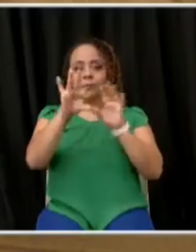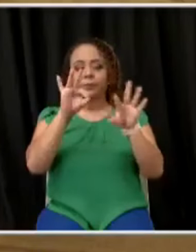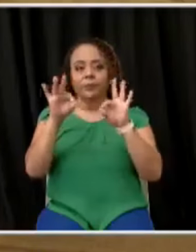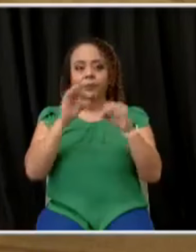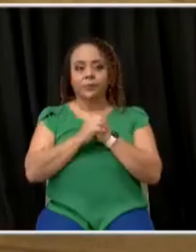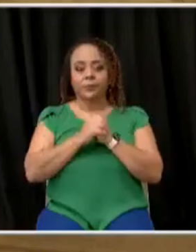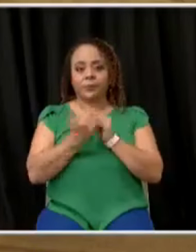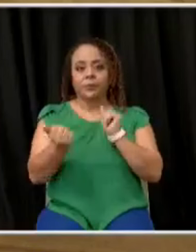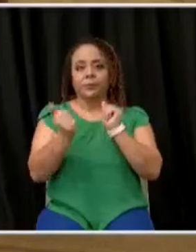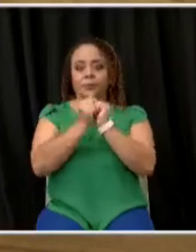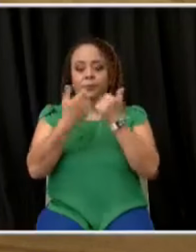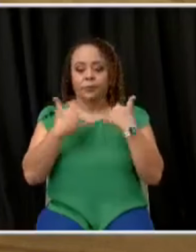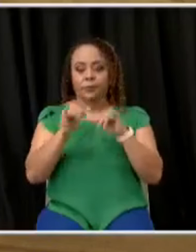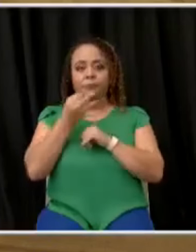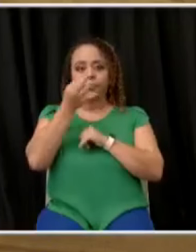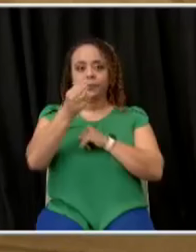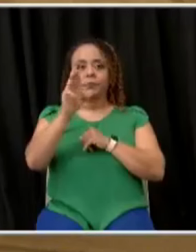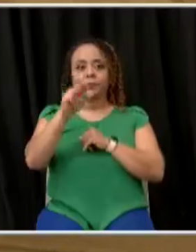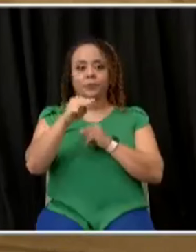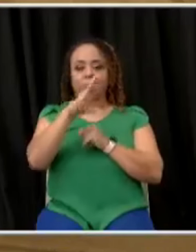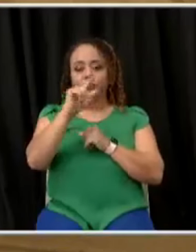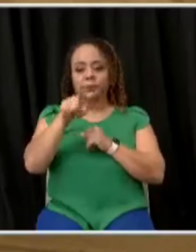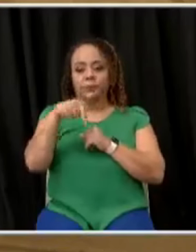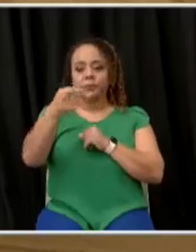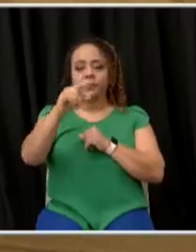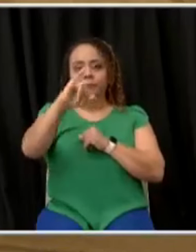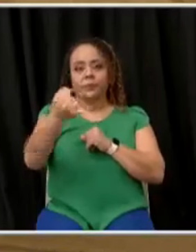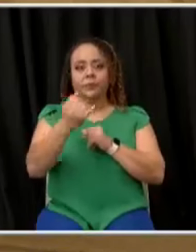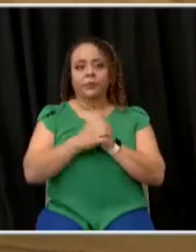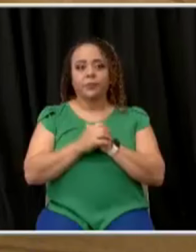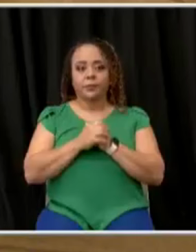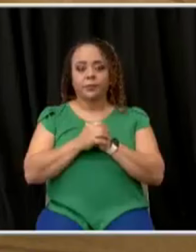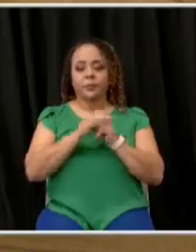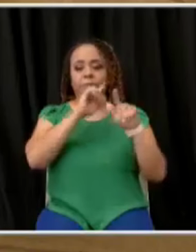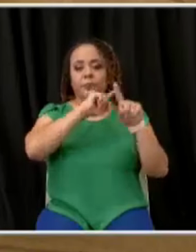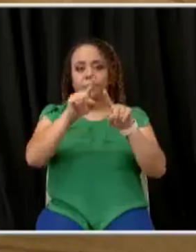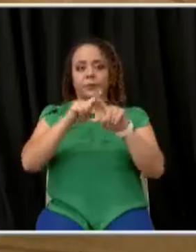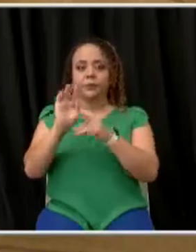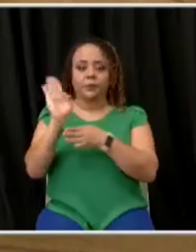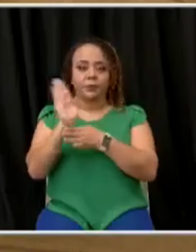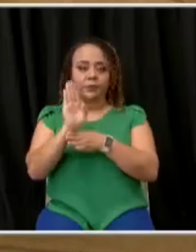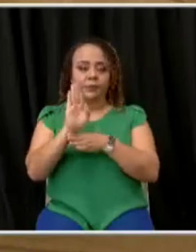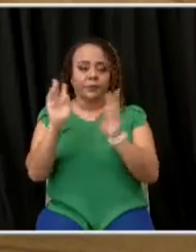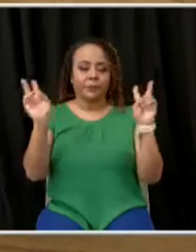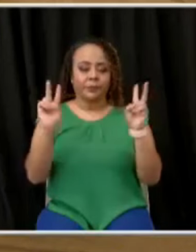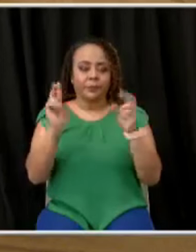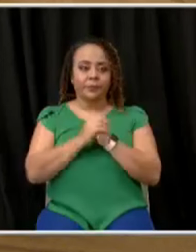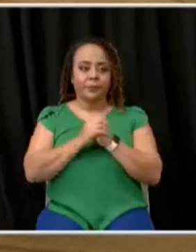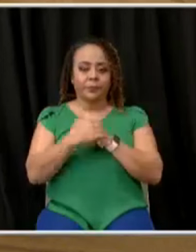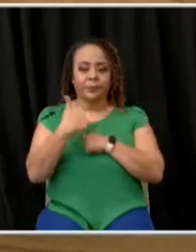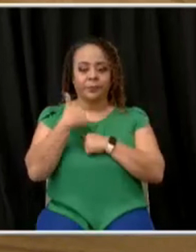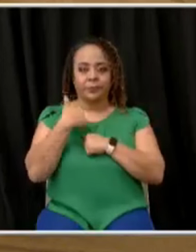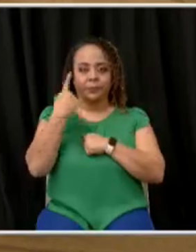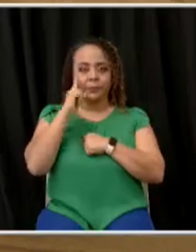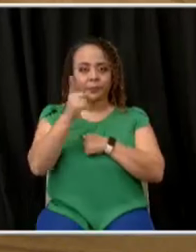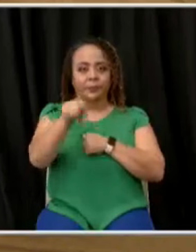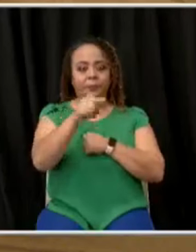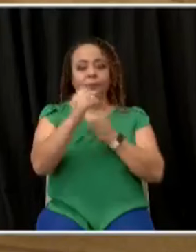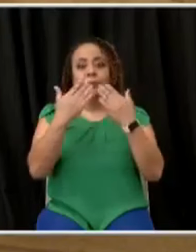nos acompañe todavía el próximo martes y el próximo jueves en diferentes transmisiones en vivo que vamos a tener para